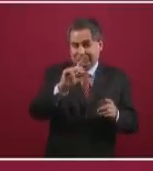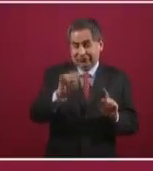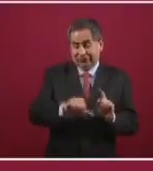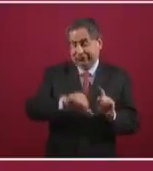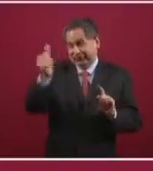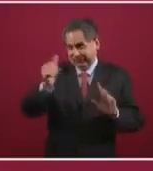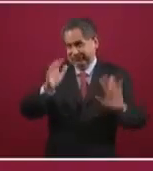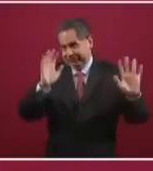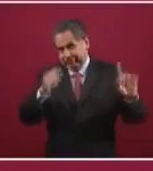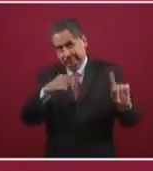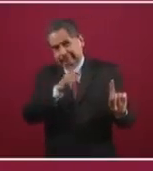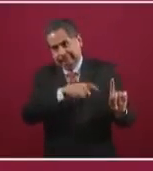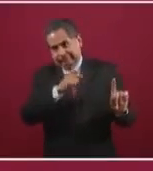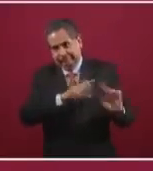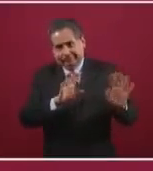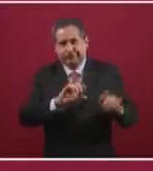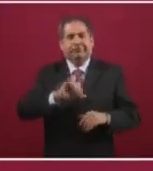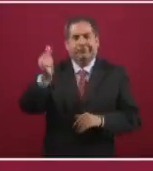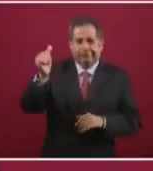pero sí